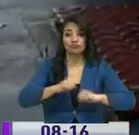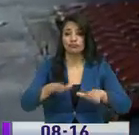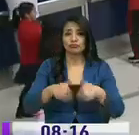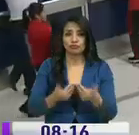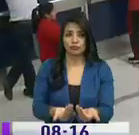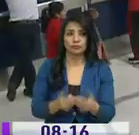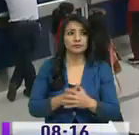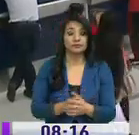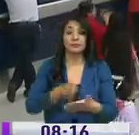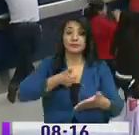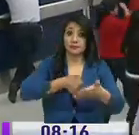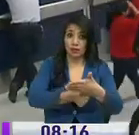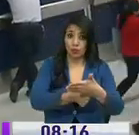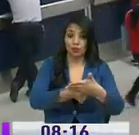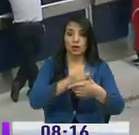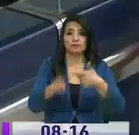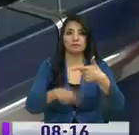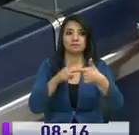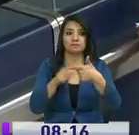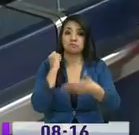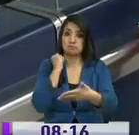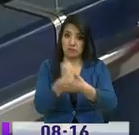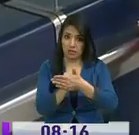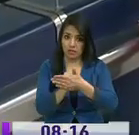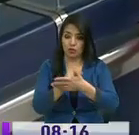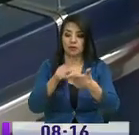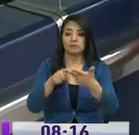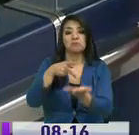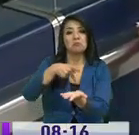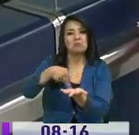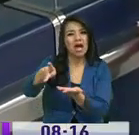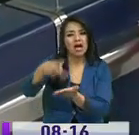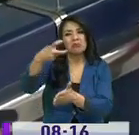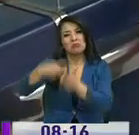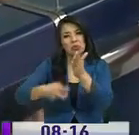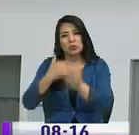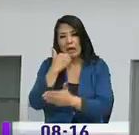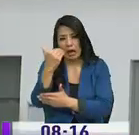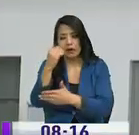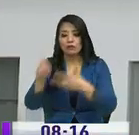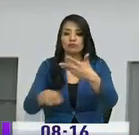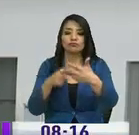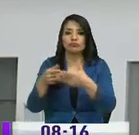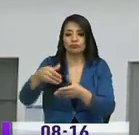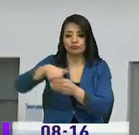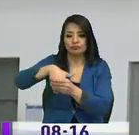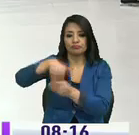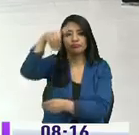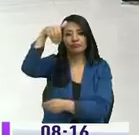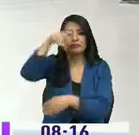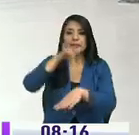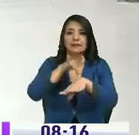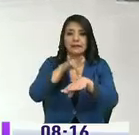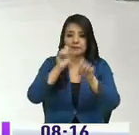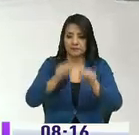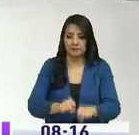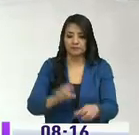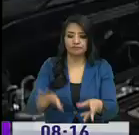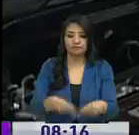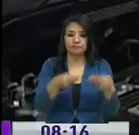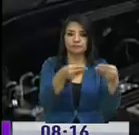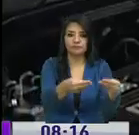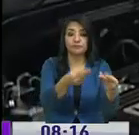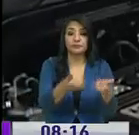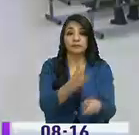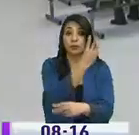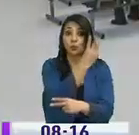son cédula de identidad, matrícula previa, pagar las infracciones de tránsito y el comprobante impreso de la cita agendada, además de la página